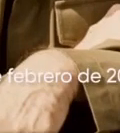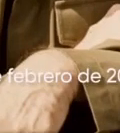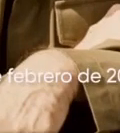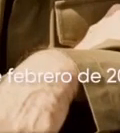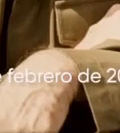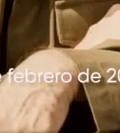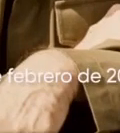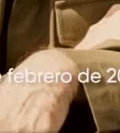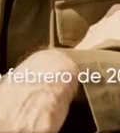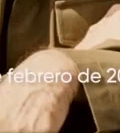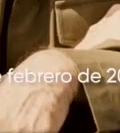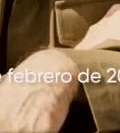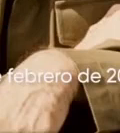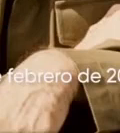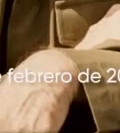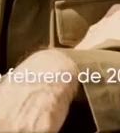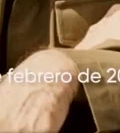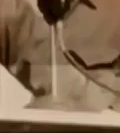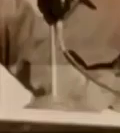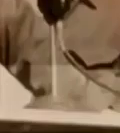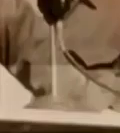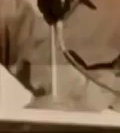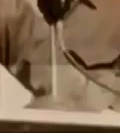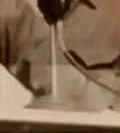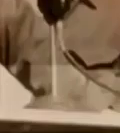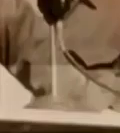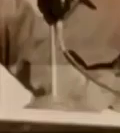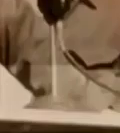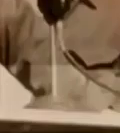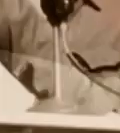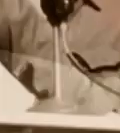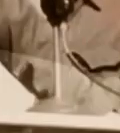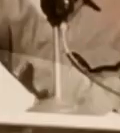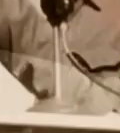acobardarán jamás, y vea su